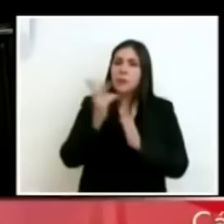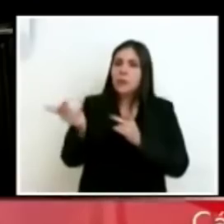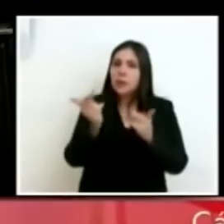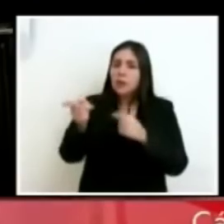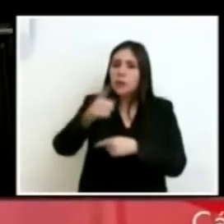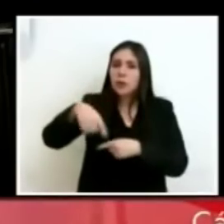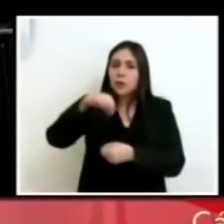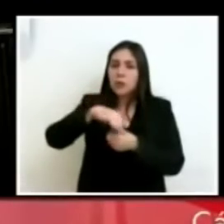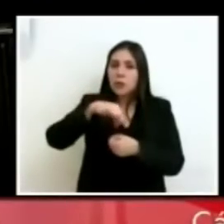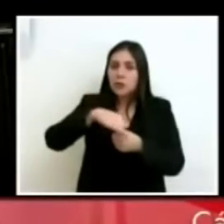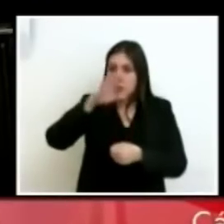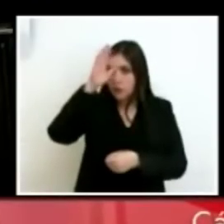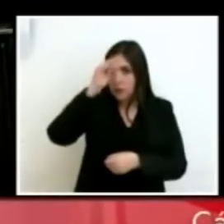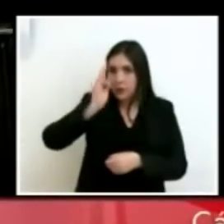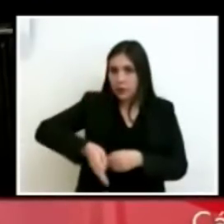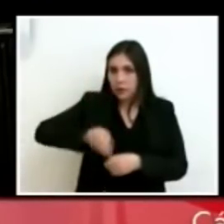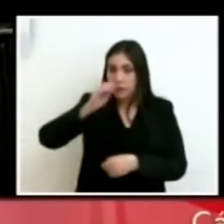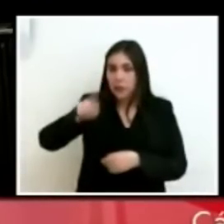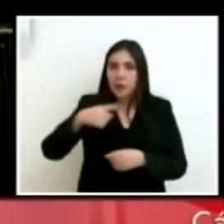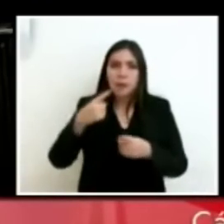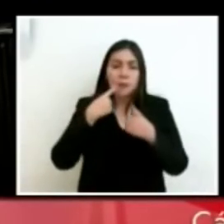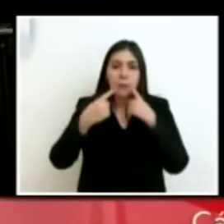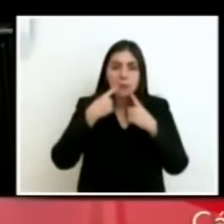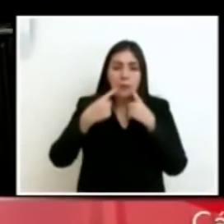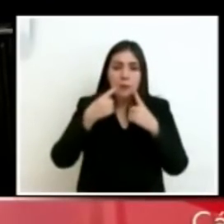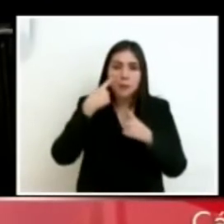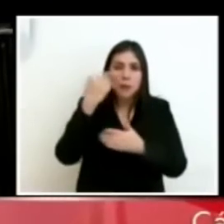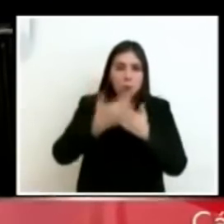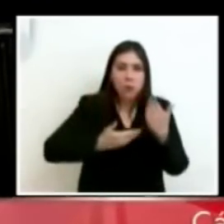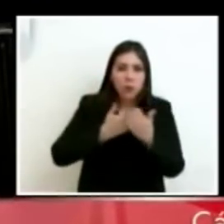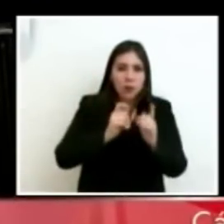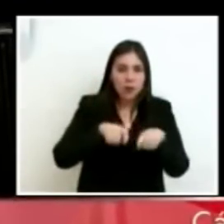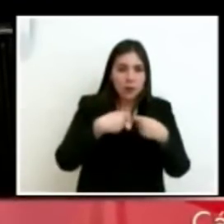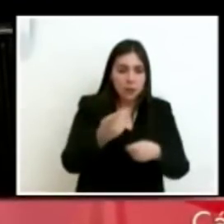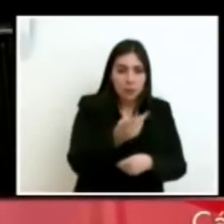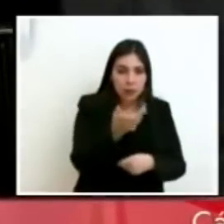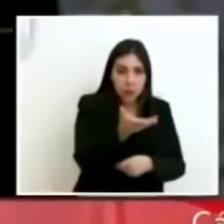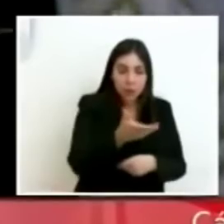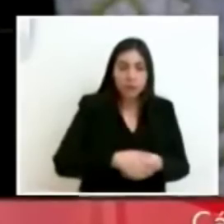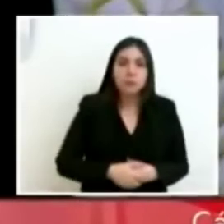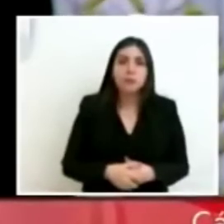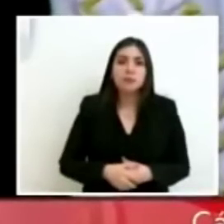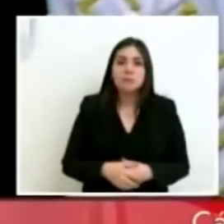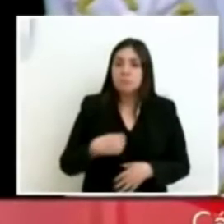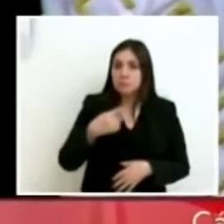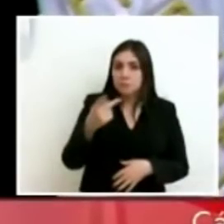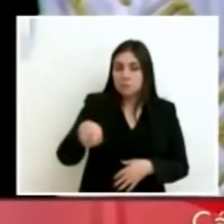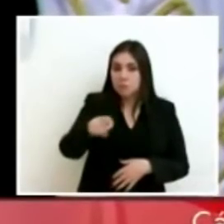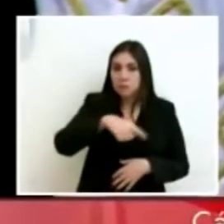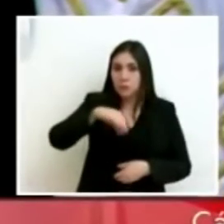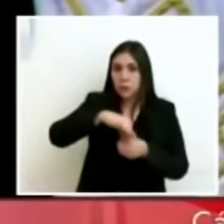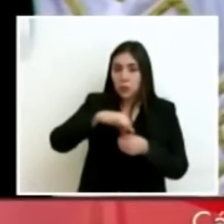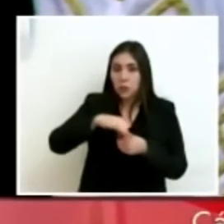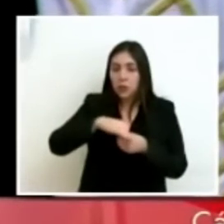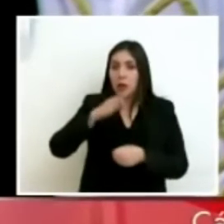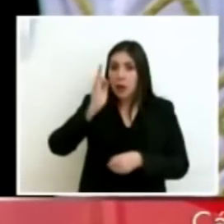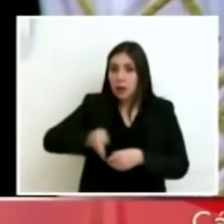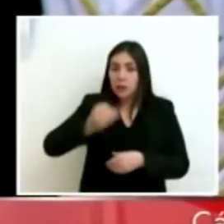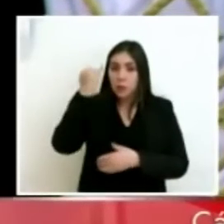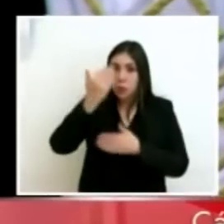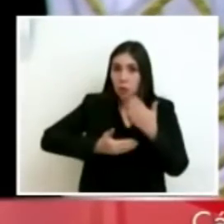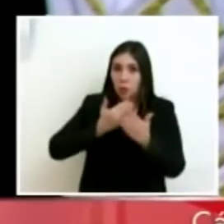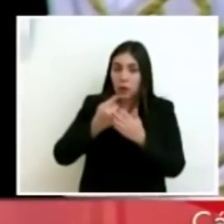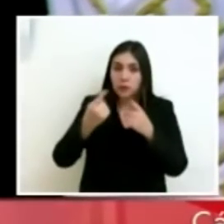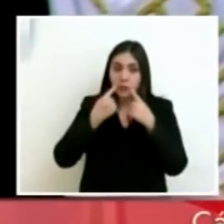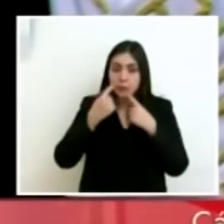votación económica si se admiten a discusión las propuestas presentadas. Con gusto, presidente. Consulta a la Asamblea en votación económica si se admiten a discusión las propuestas.